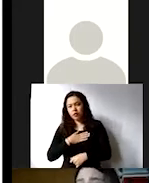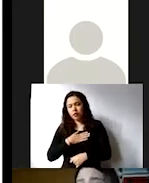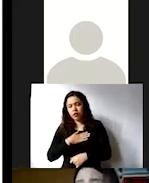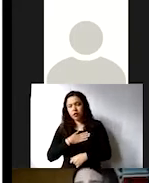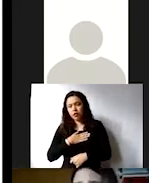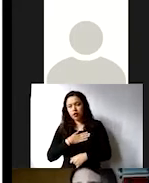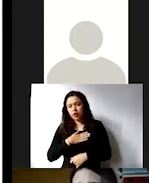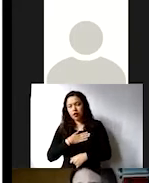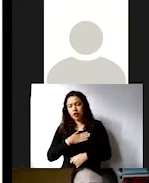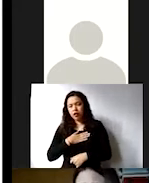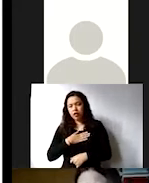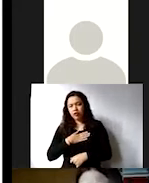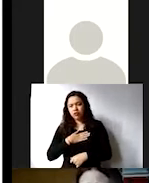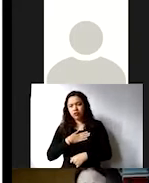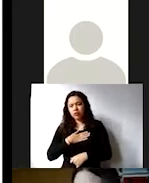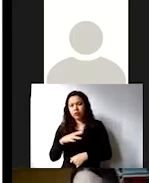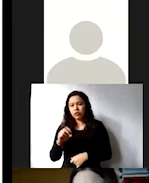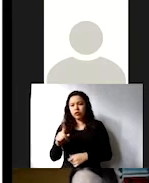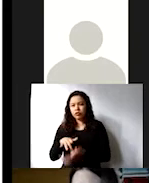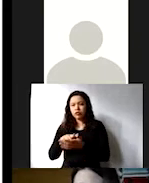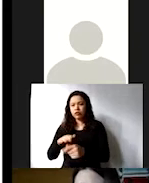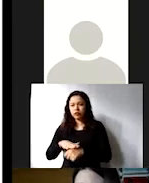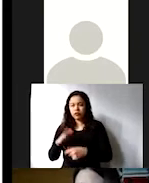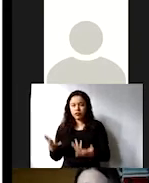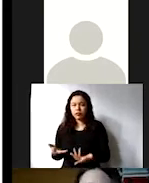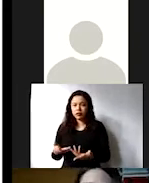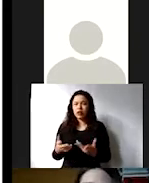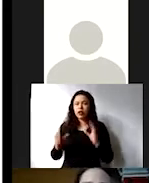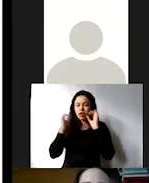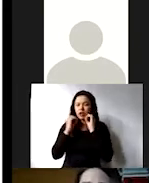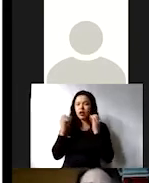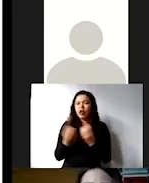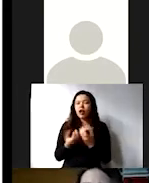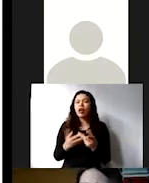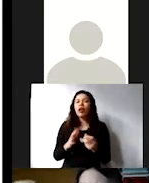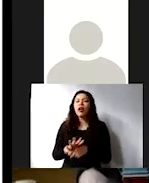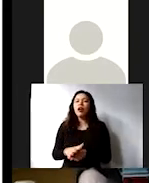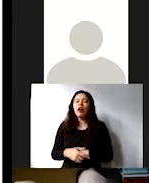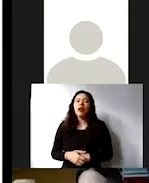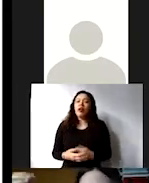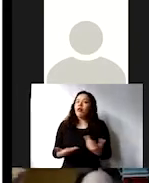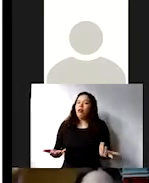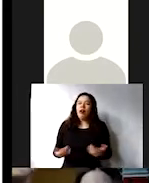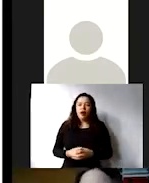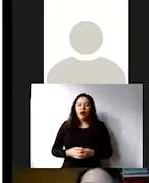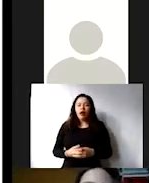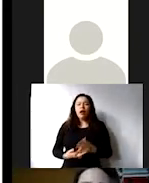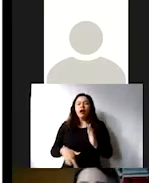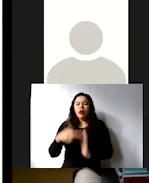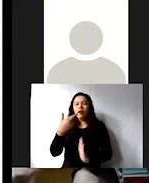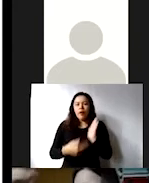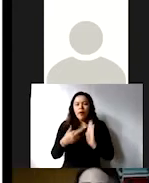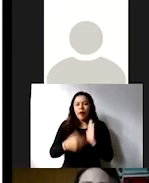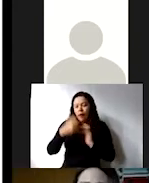trabajar un poquito más por los ODS. Hay organizaciones que lo que han hecho es literal un tallercito de alineación,